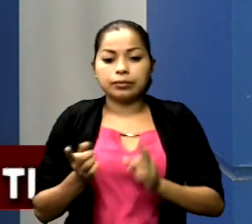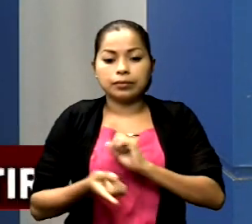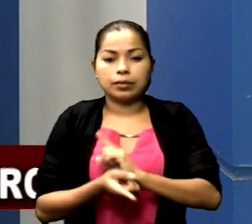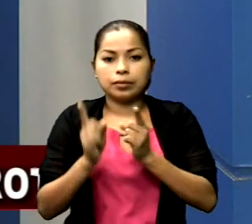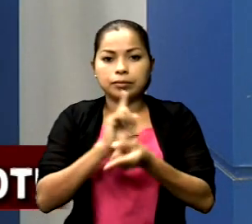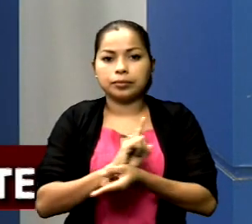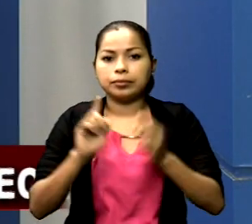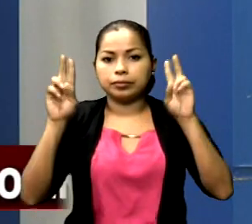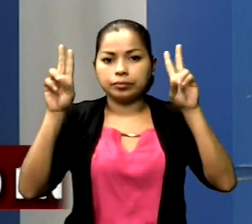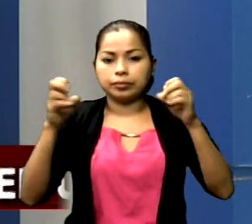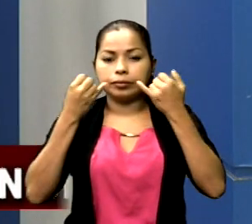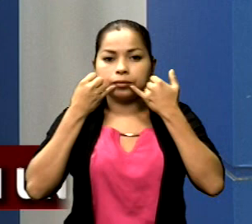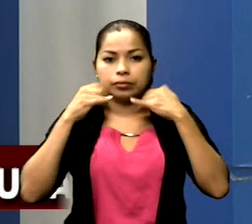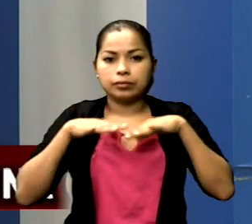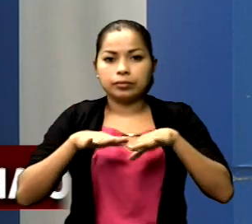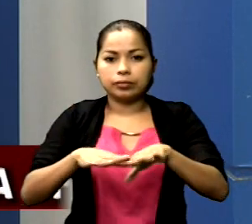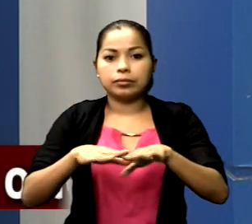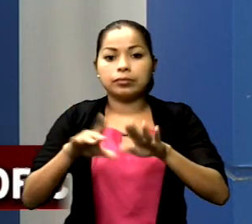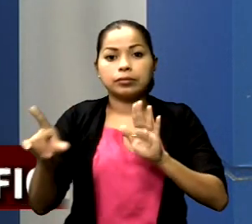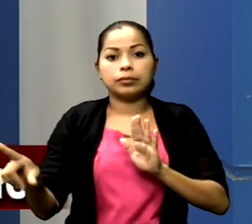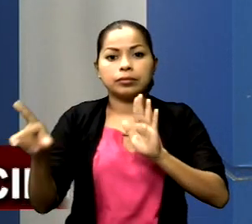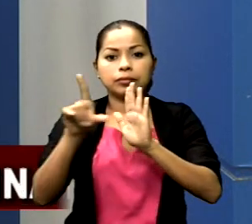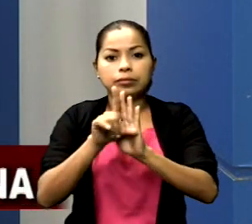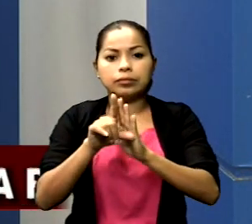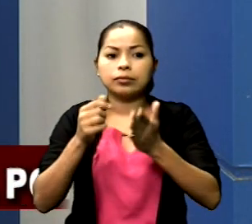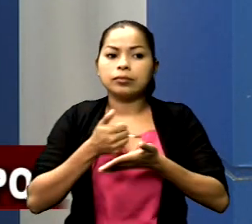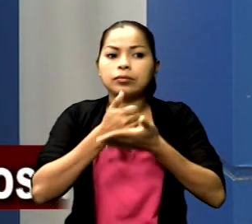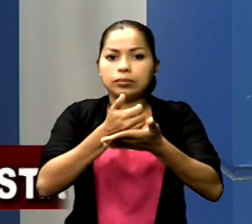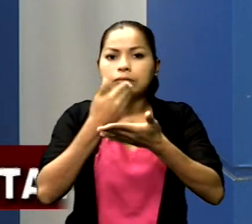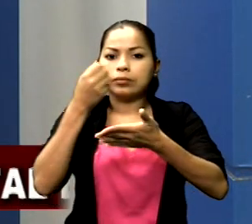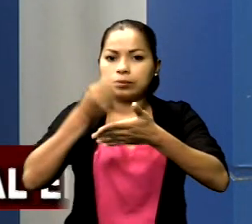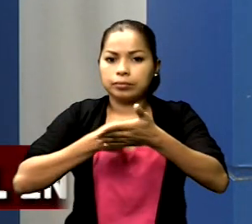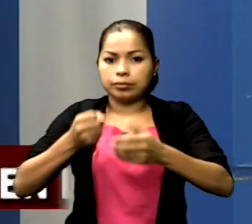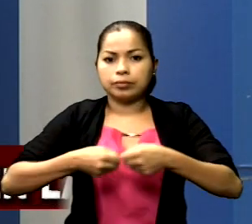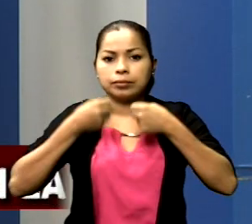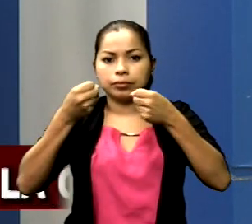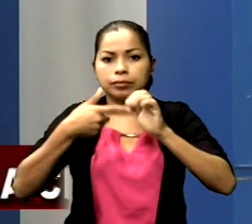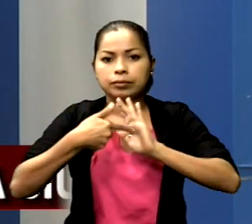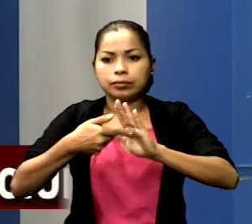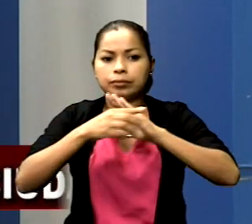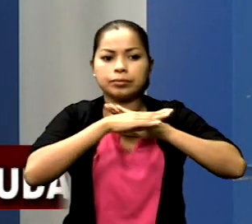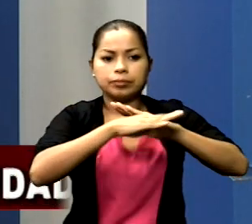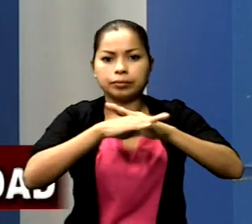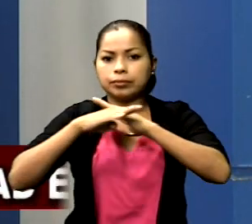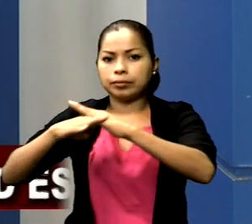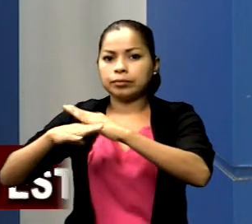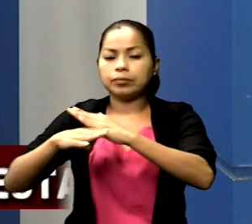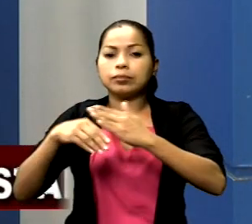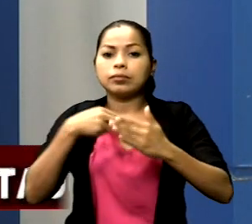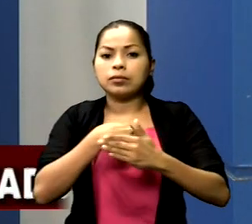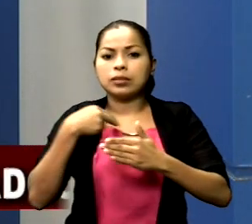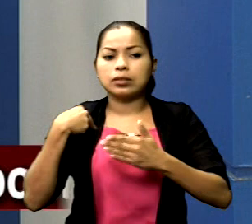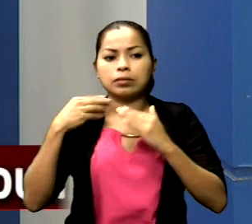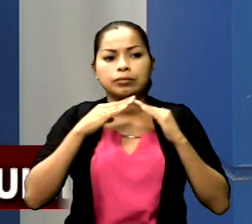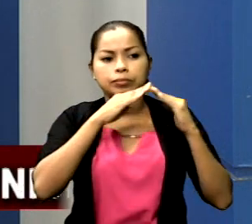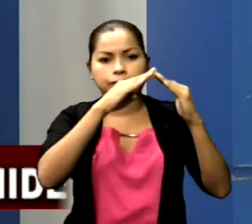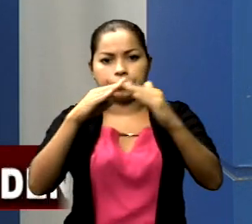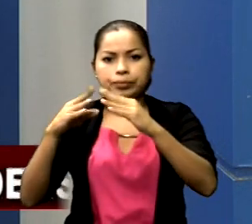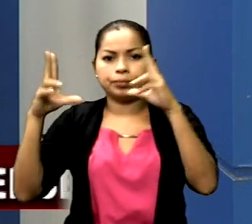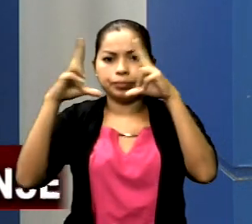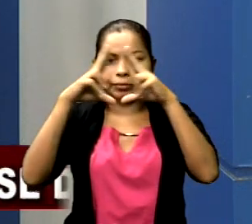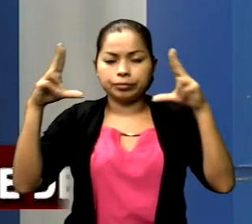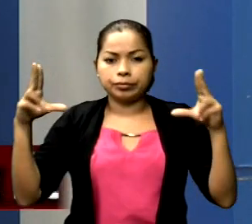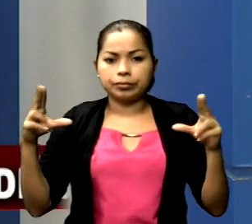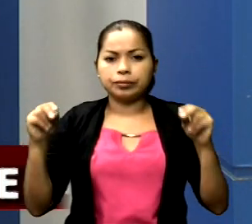Cambiamos de tema. Les informamos que la legislación contribuye al fortalecimiento del modelo preventivo, proactivo y comunitario de